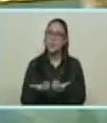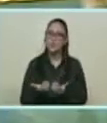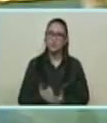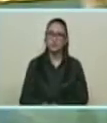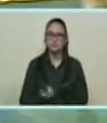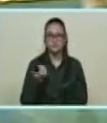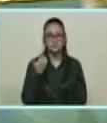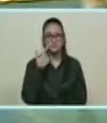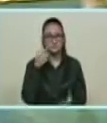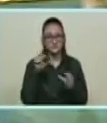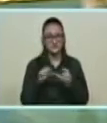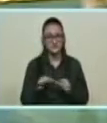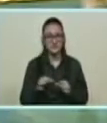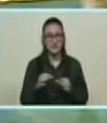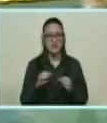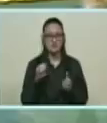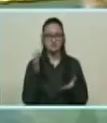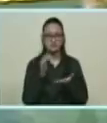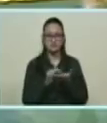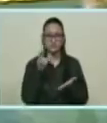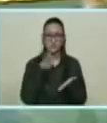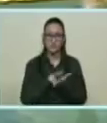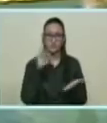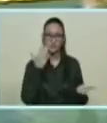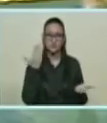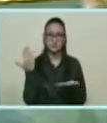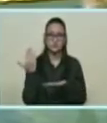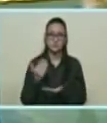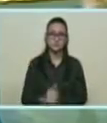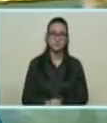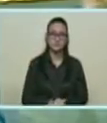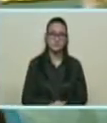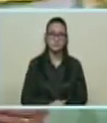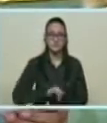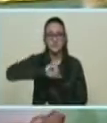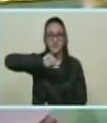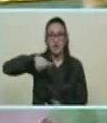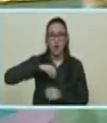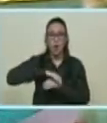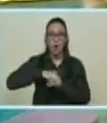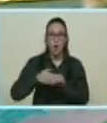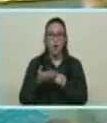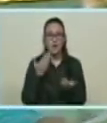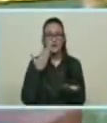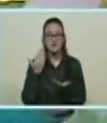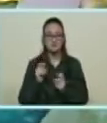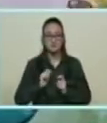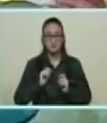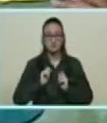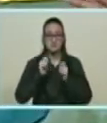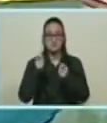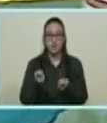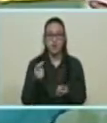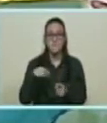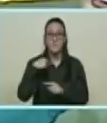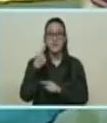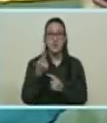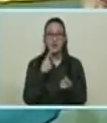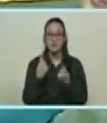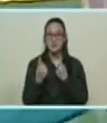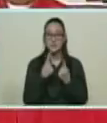el certificado. Aquí está, mira. Jorge Rodríguez, te lo dejo en tus manos para la rueda de prensa de